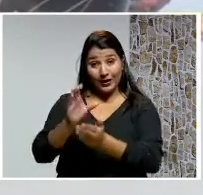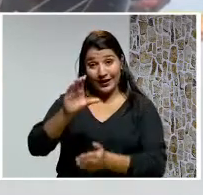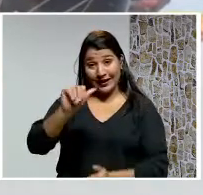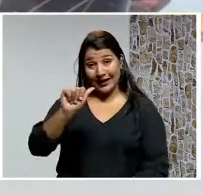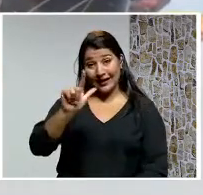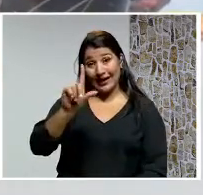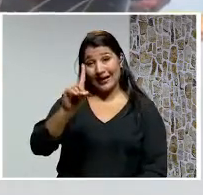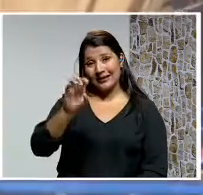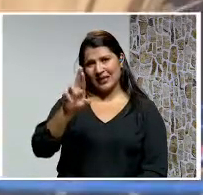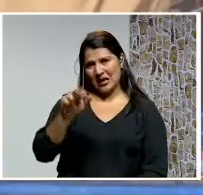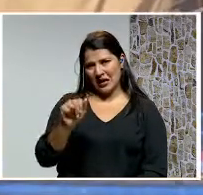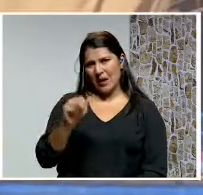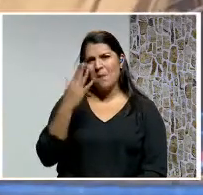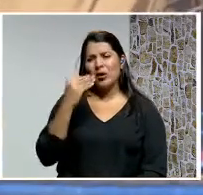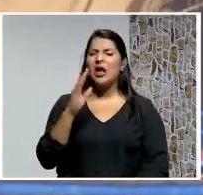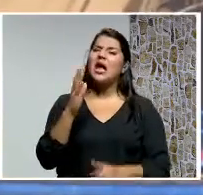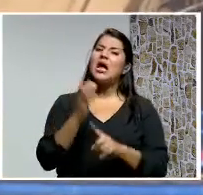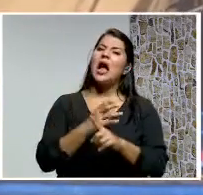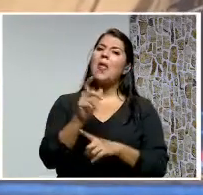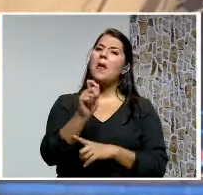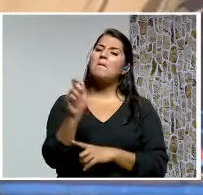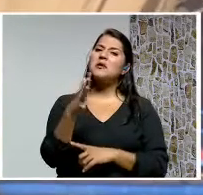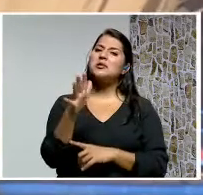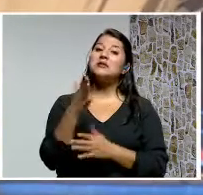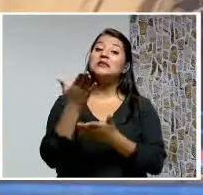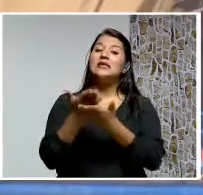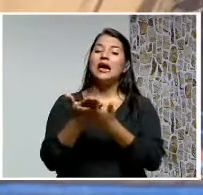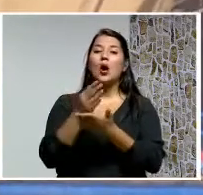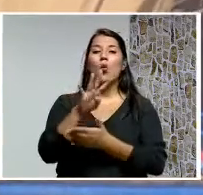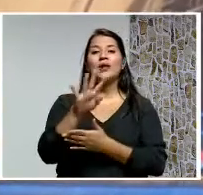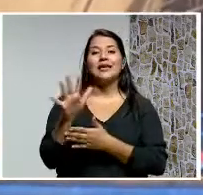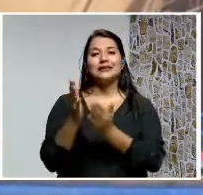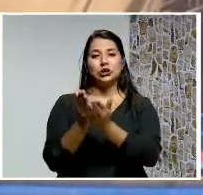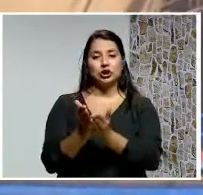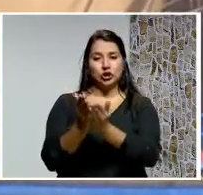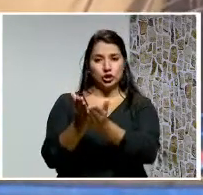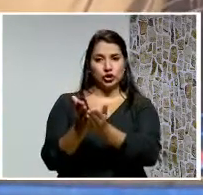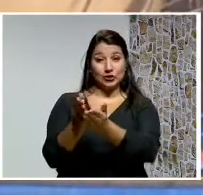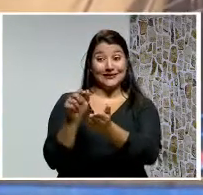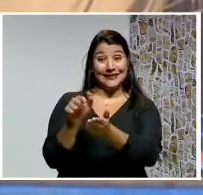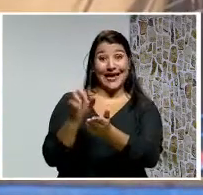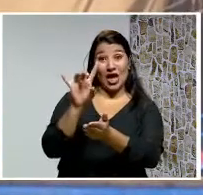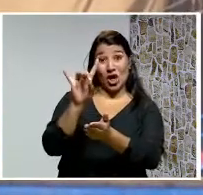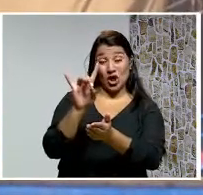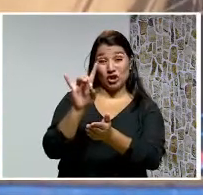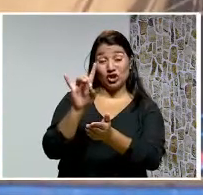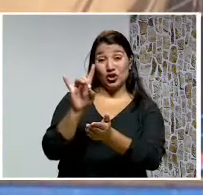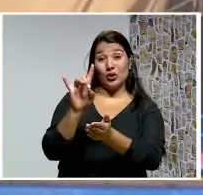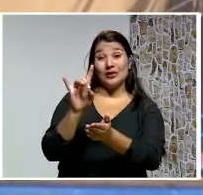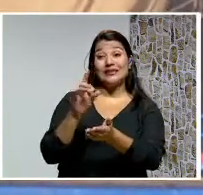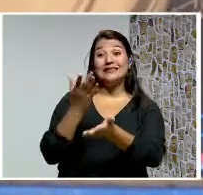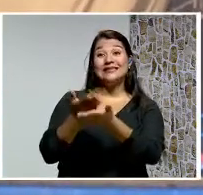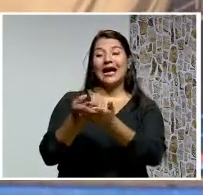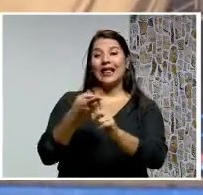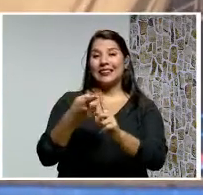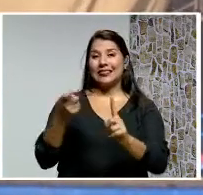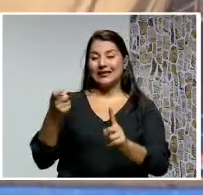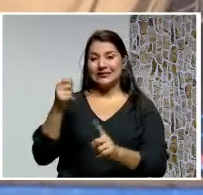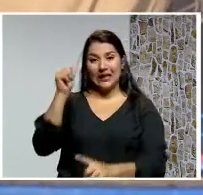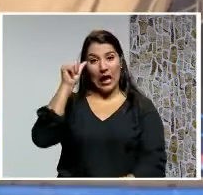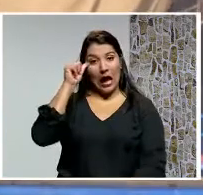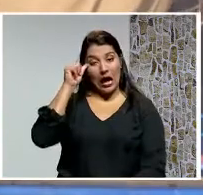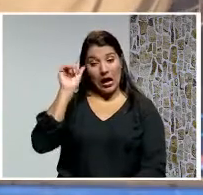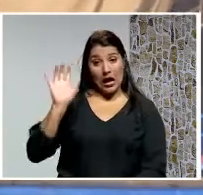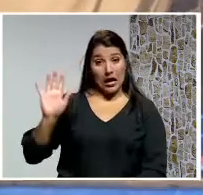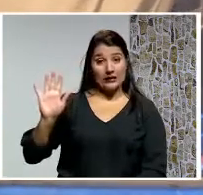arriban a Puerto Caldera un promedio de 45 buques, de los cuales 8 son provenientes de Asia. A partir de esta